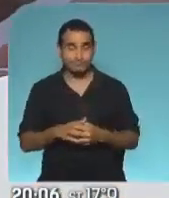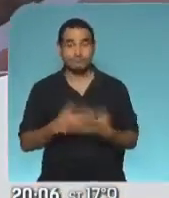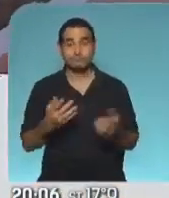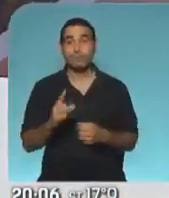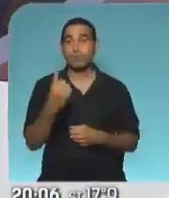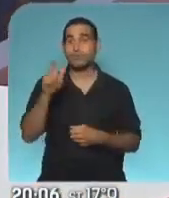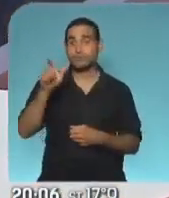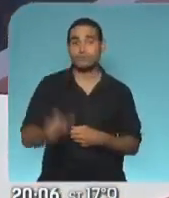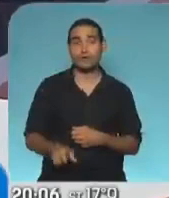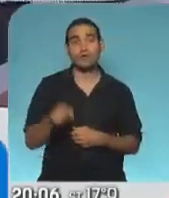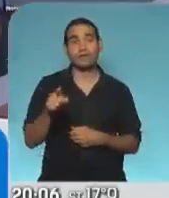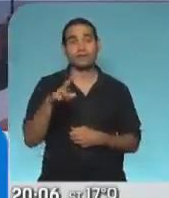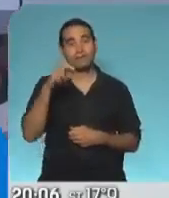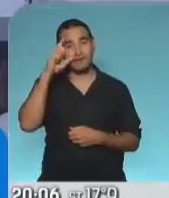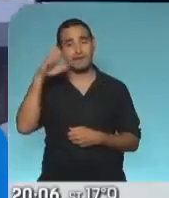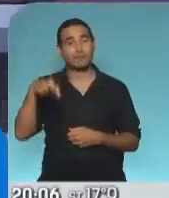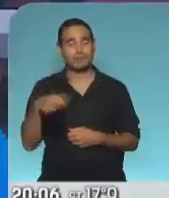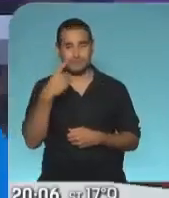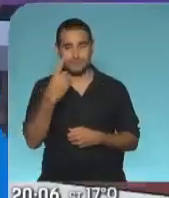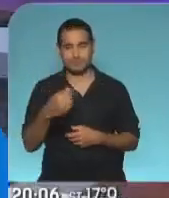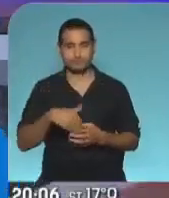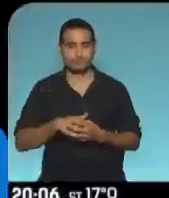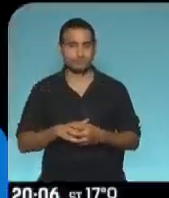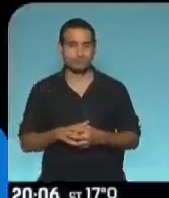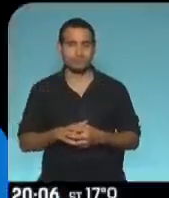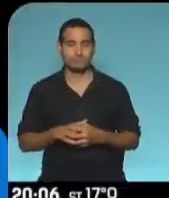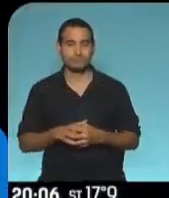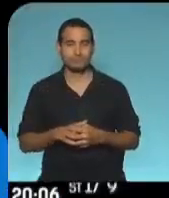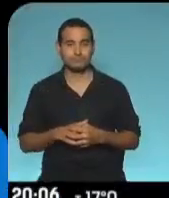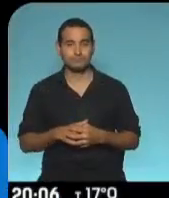uno de los que aparece allí es Rep, que esto nos decía esta tarde.